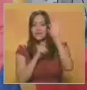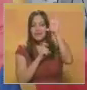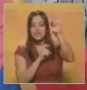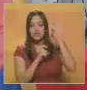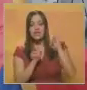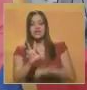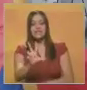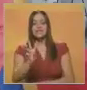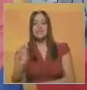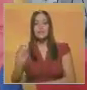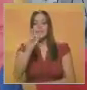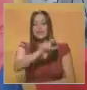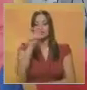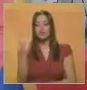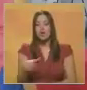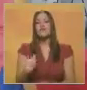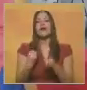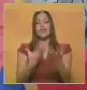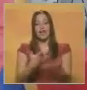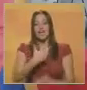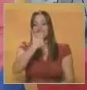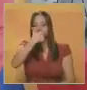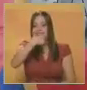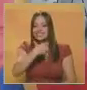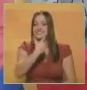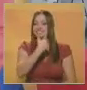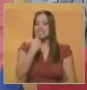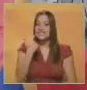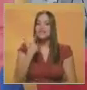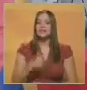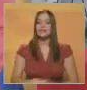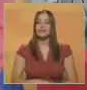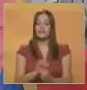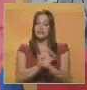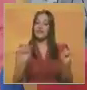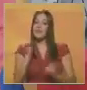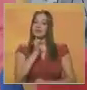total de 300 personas para colocarles las prótesis dentales. Liz Flores, Noticiero Venevisión.